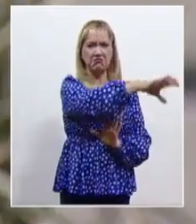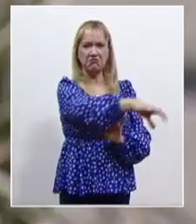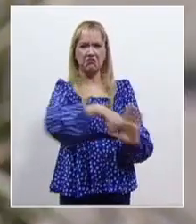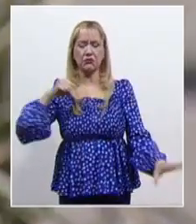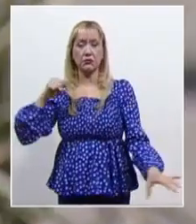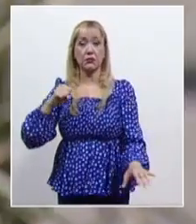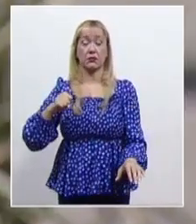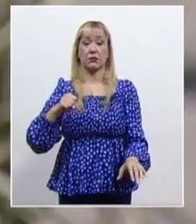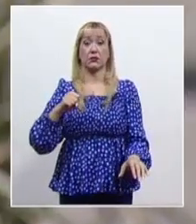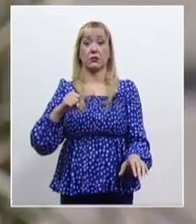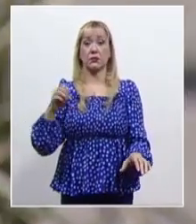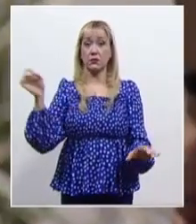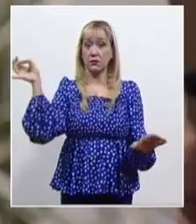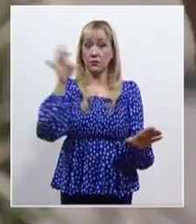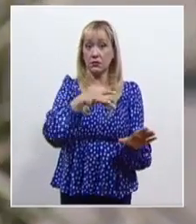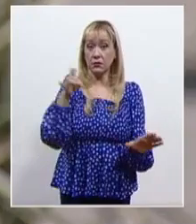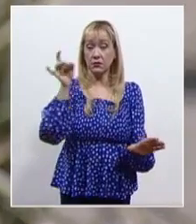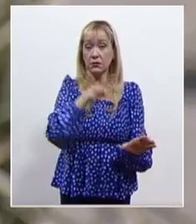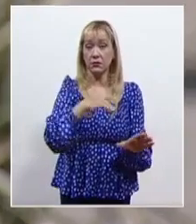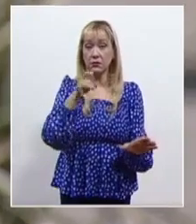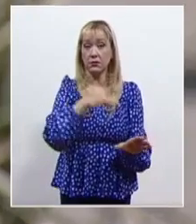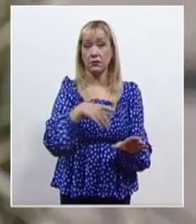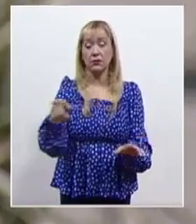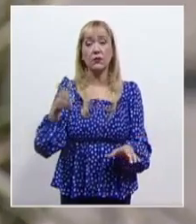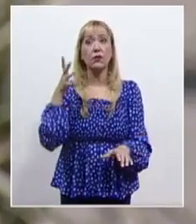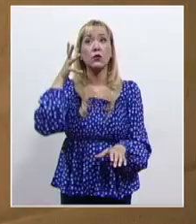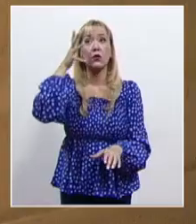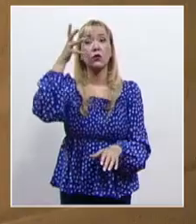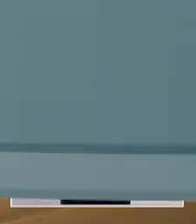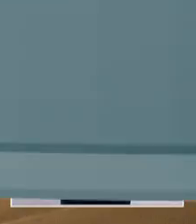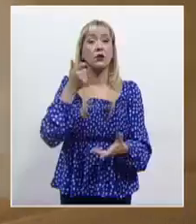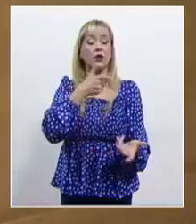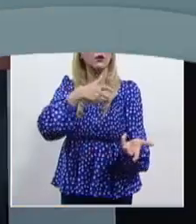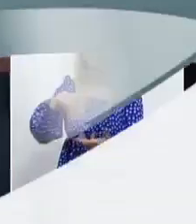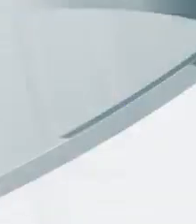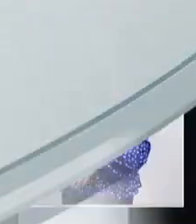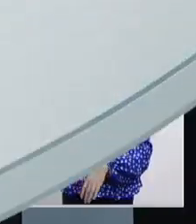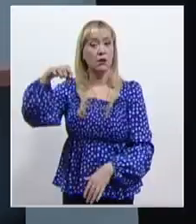se depositaba el fondo para el retiro de un adulto mayor.